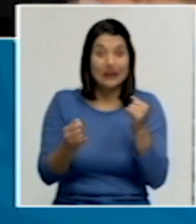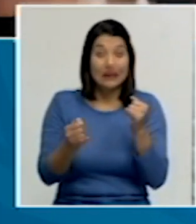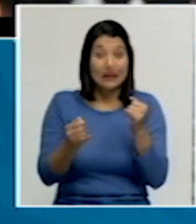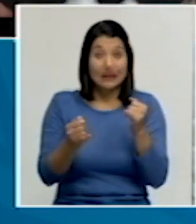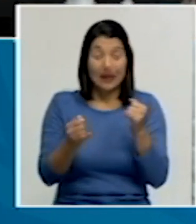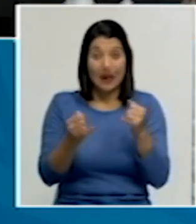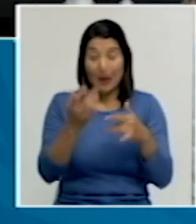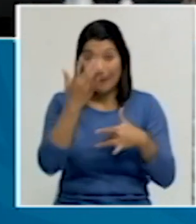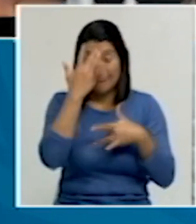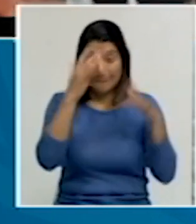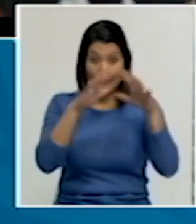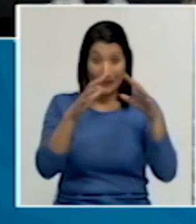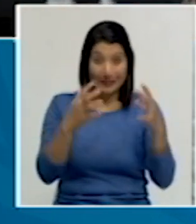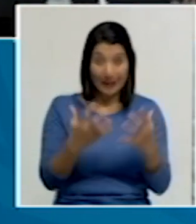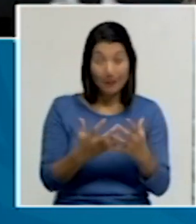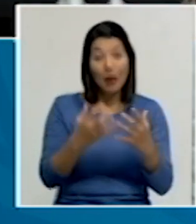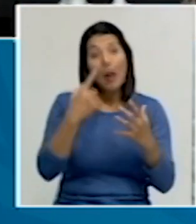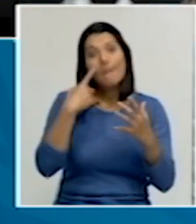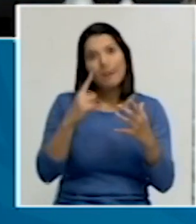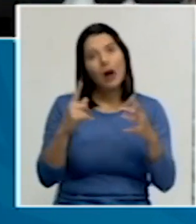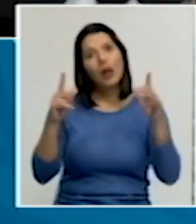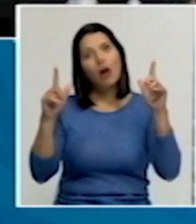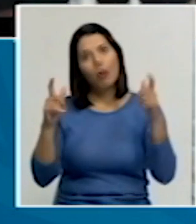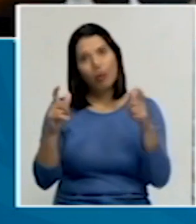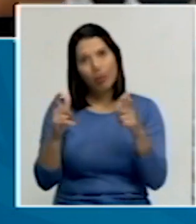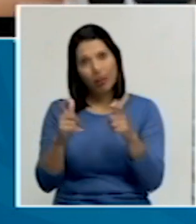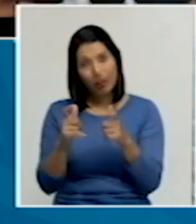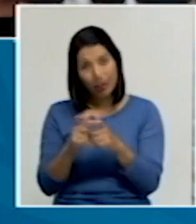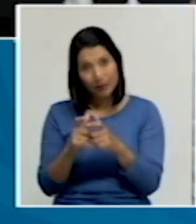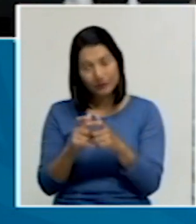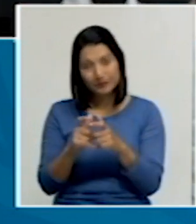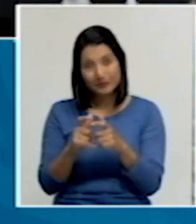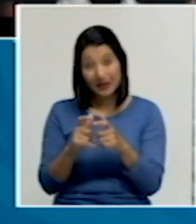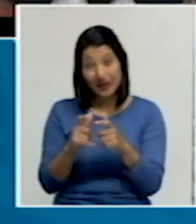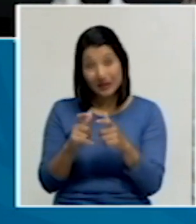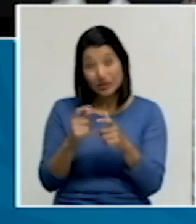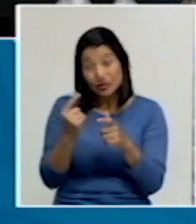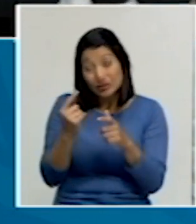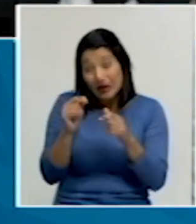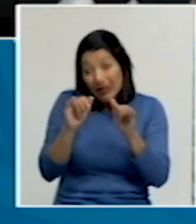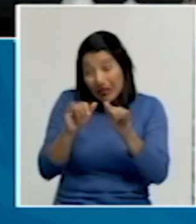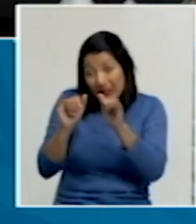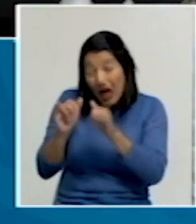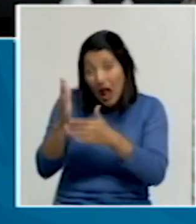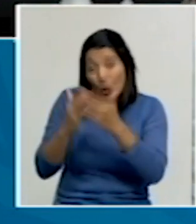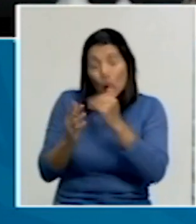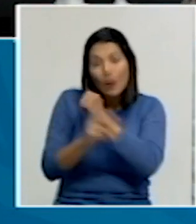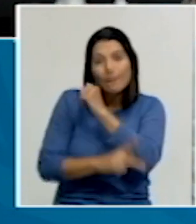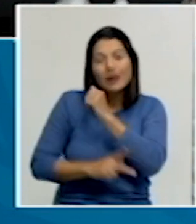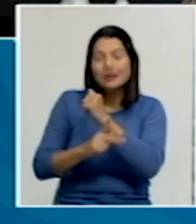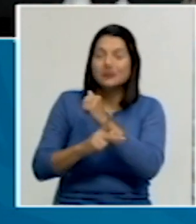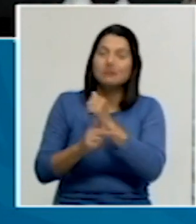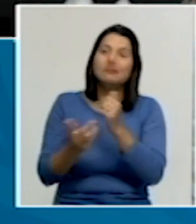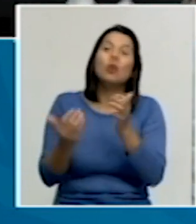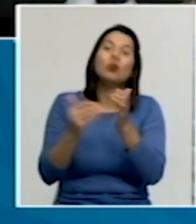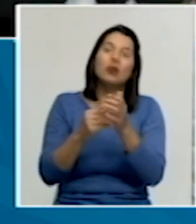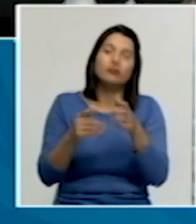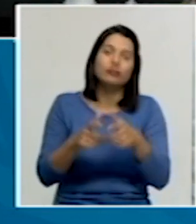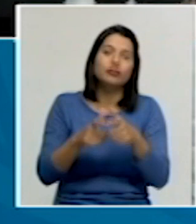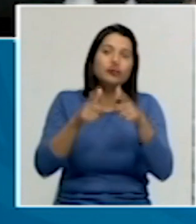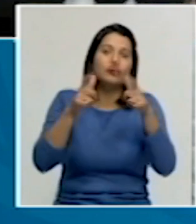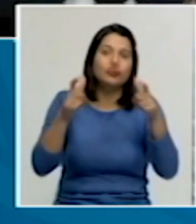fase de la pandemia para pasar a la endemia. Resulta que volvemos a una nueva ola y sé que no son buenas